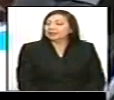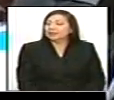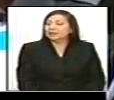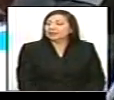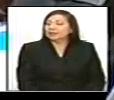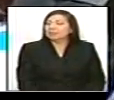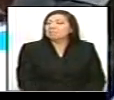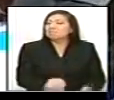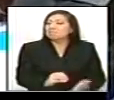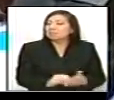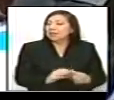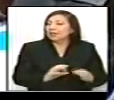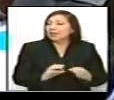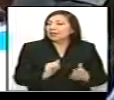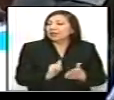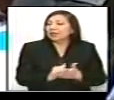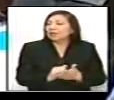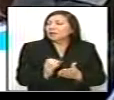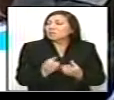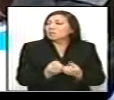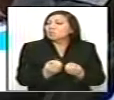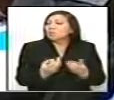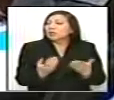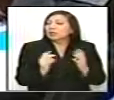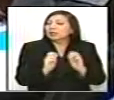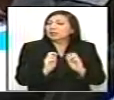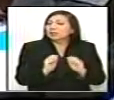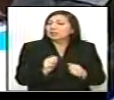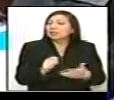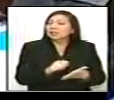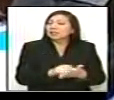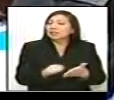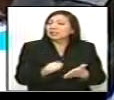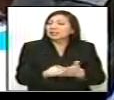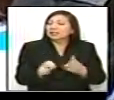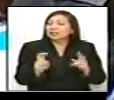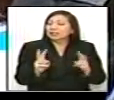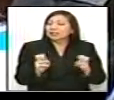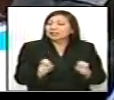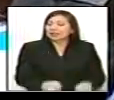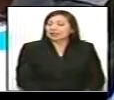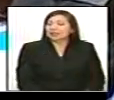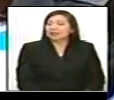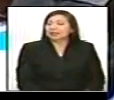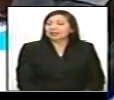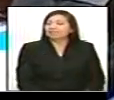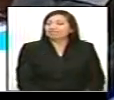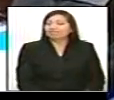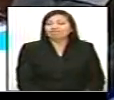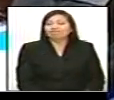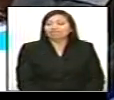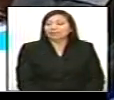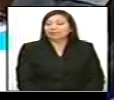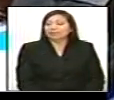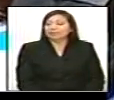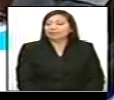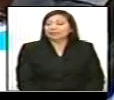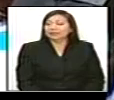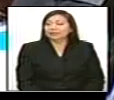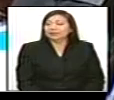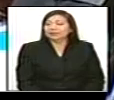tema más delicado y que mucho se ve que se escribe, que es el tema de las plantas,